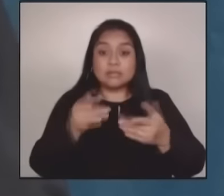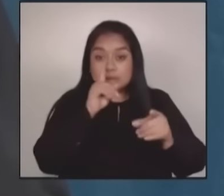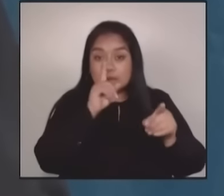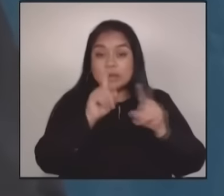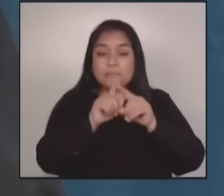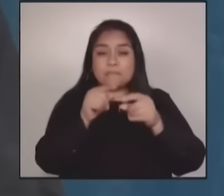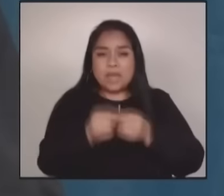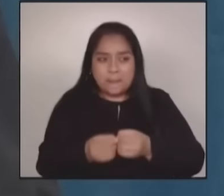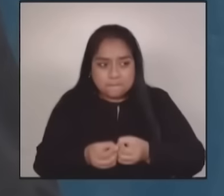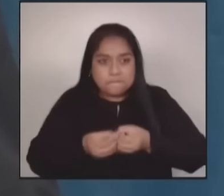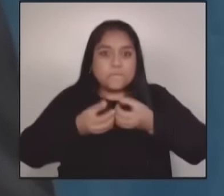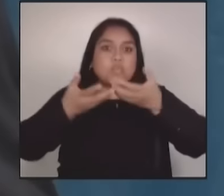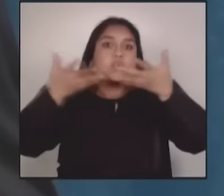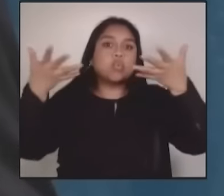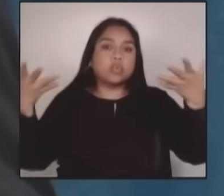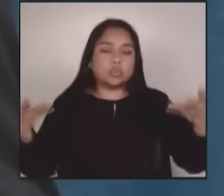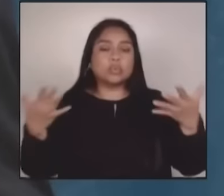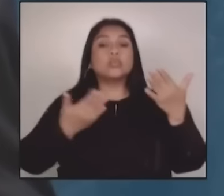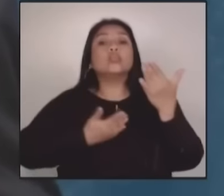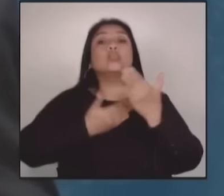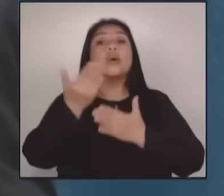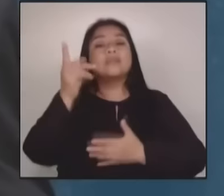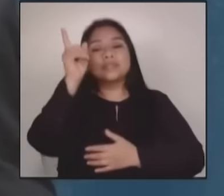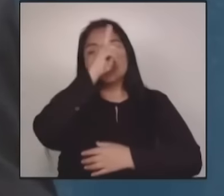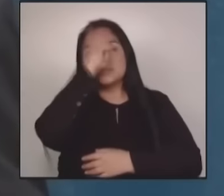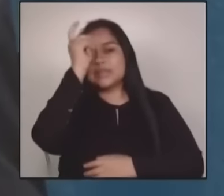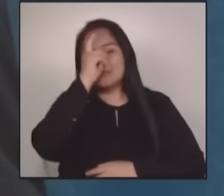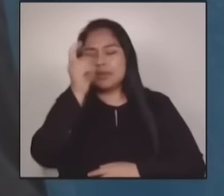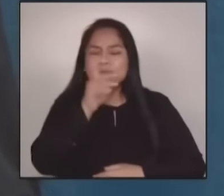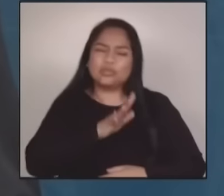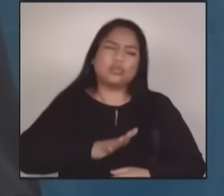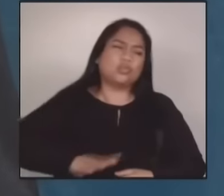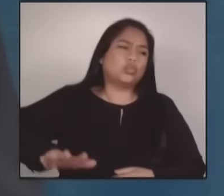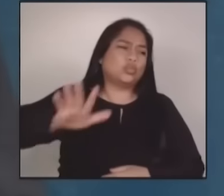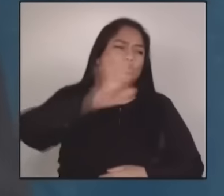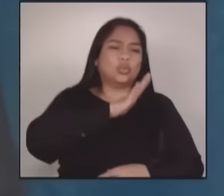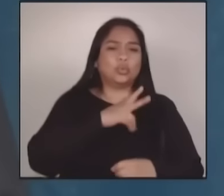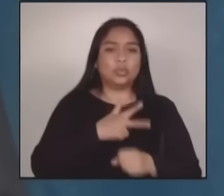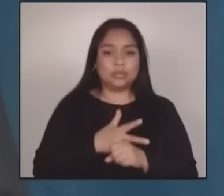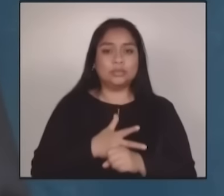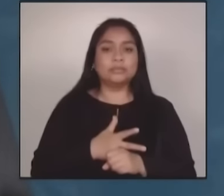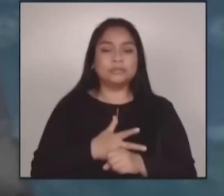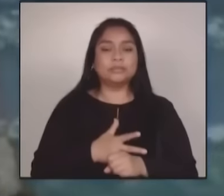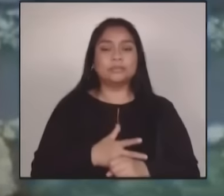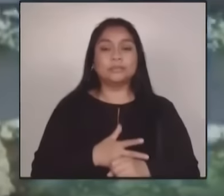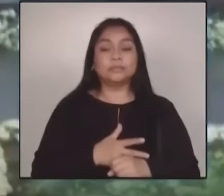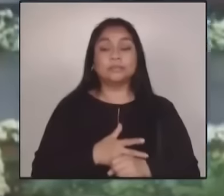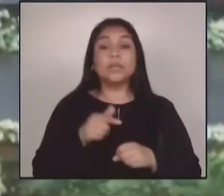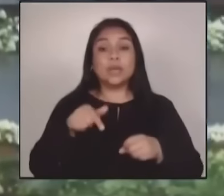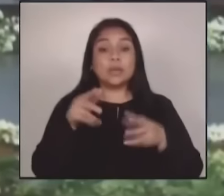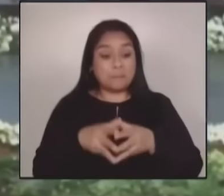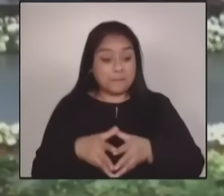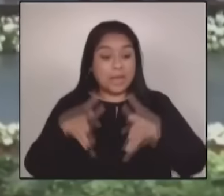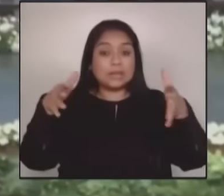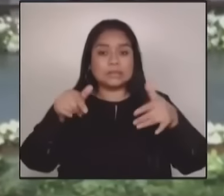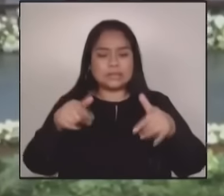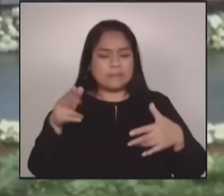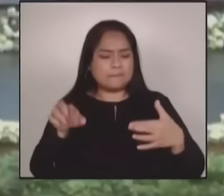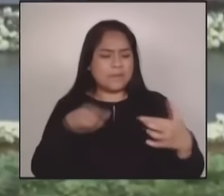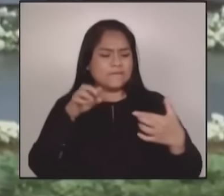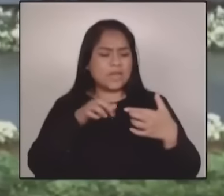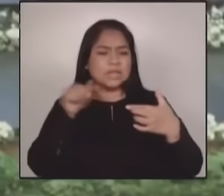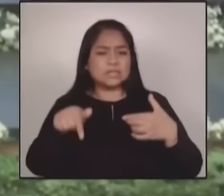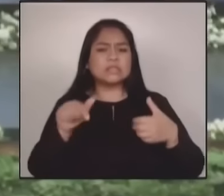miles de nuevos empleos en todo nuestro territorio. Ampliaremos y perfeccionaremos el